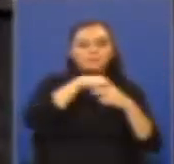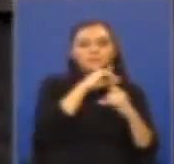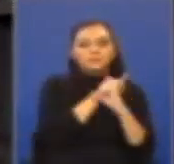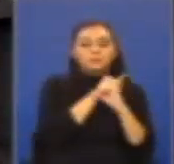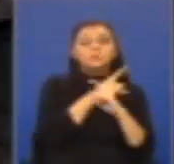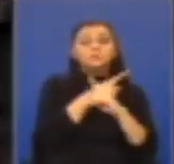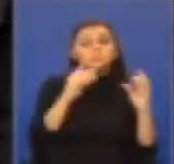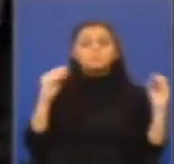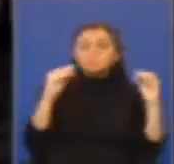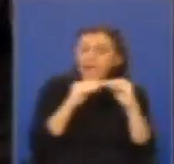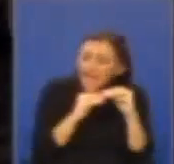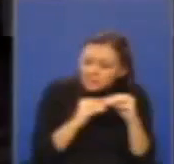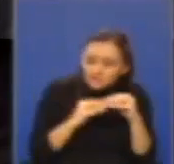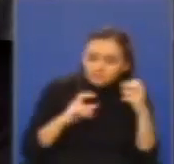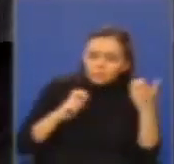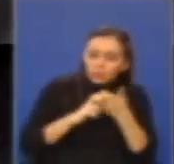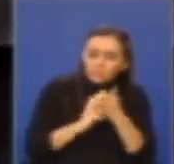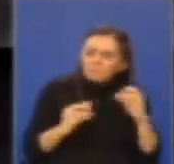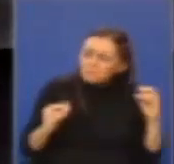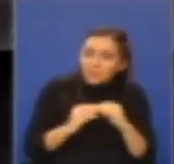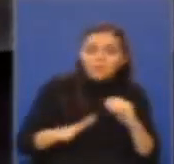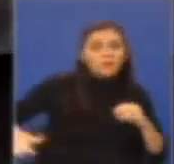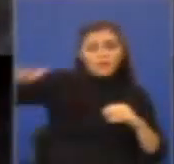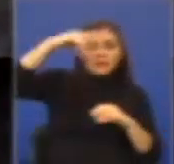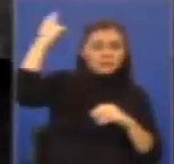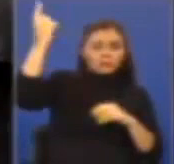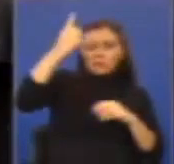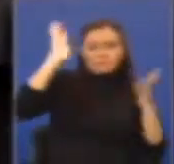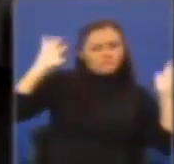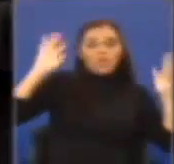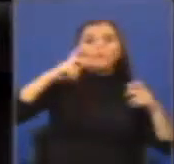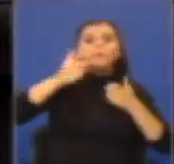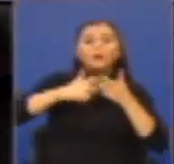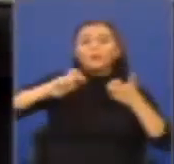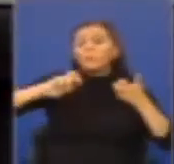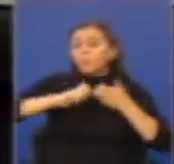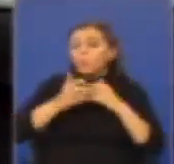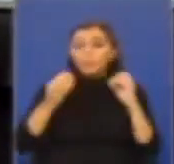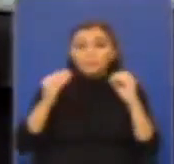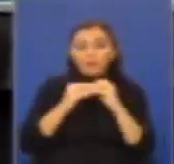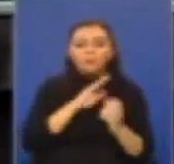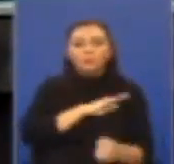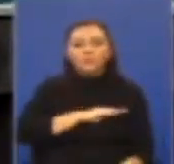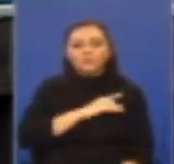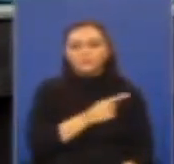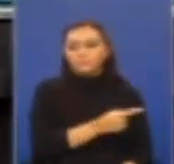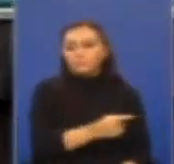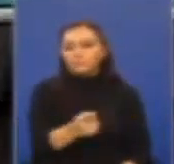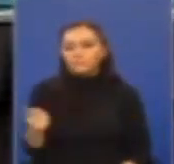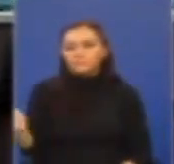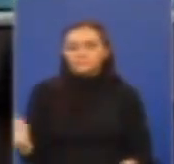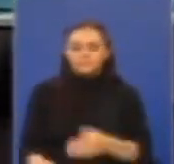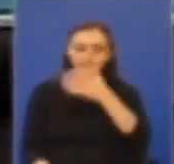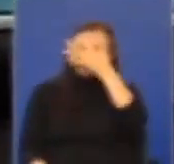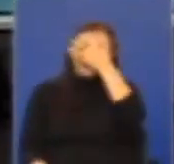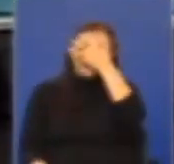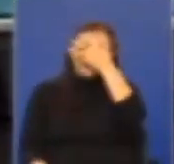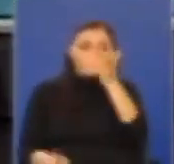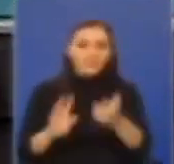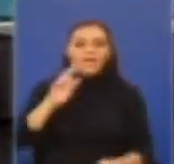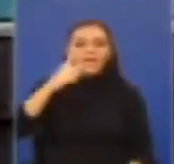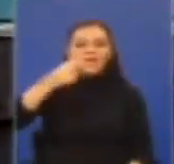municipios, donde la gente no sabe manejar sistemas informáticos, no sabe compras públicas, no sabe KIPUS, no